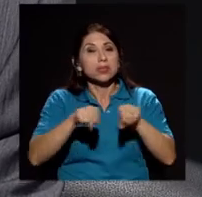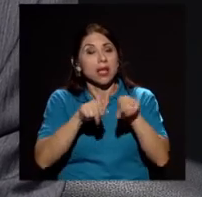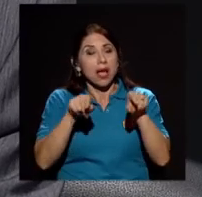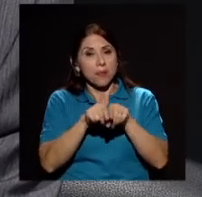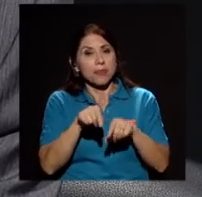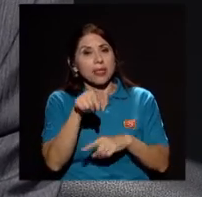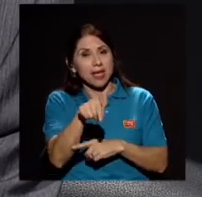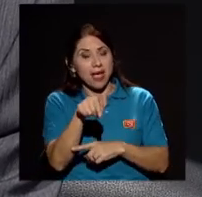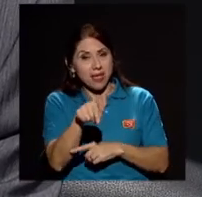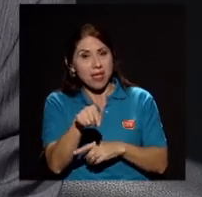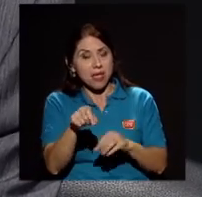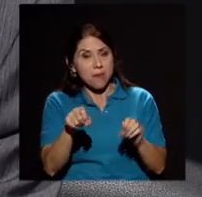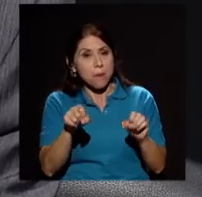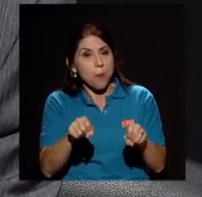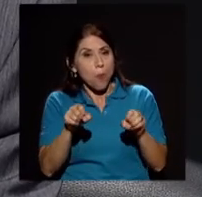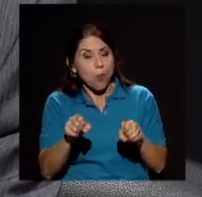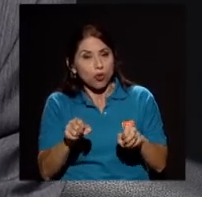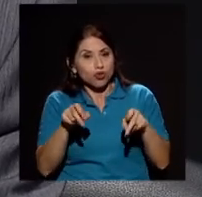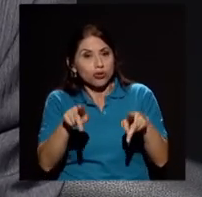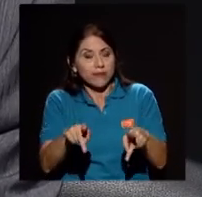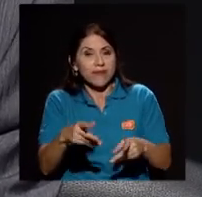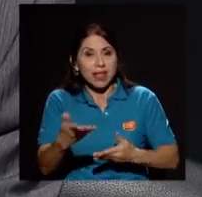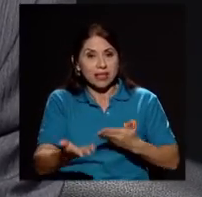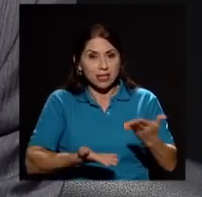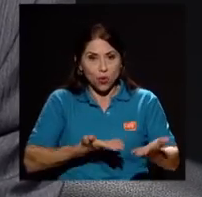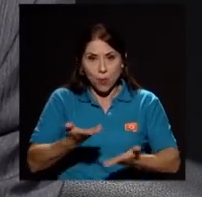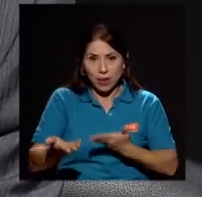a de cooperación